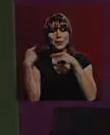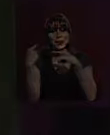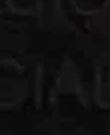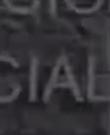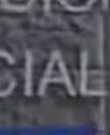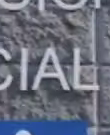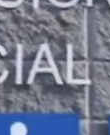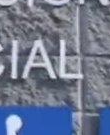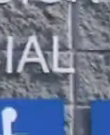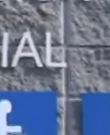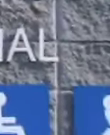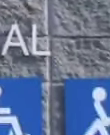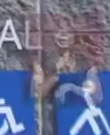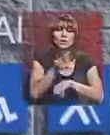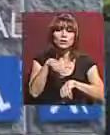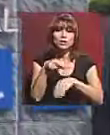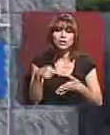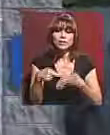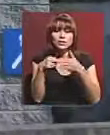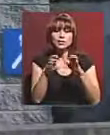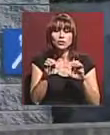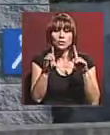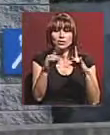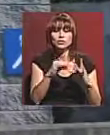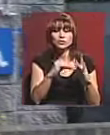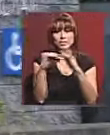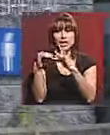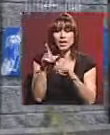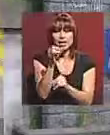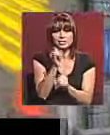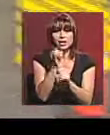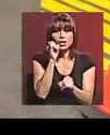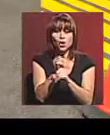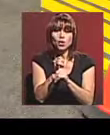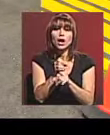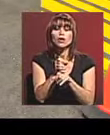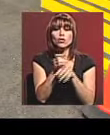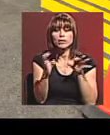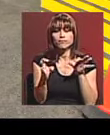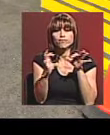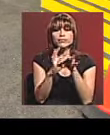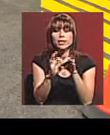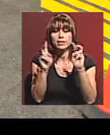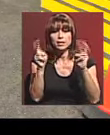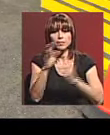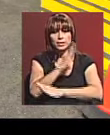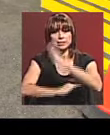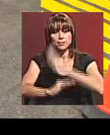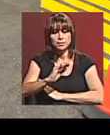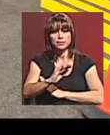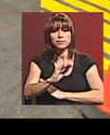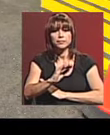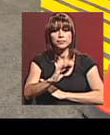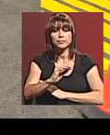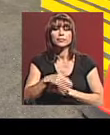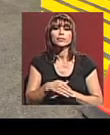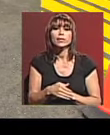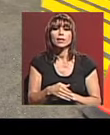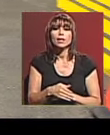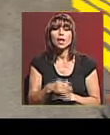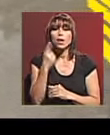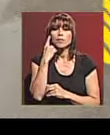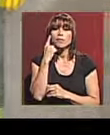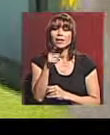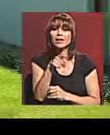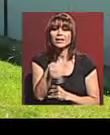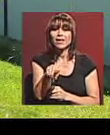actualidad el Consejo Nacional de rehabilitación y educación especial Es el órgano de referencia sobre la temática relacionada con discapacidad